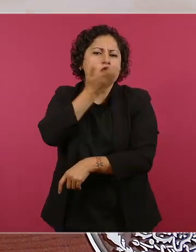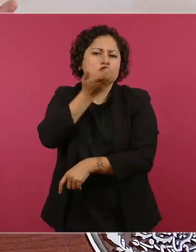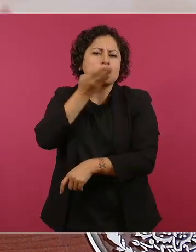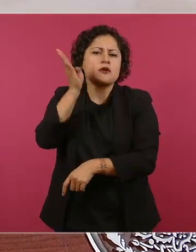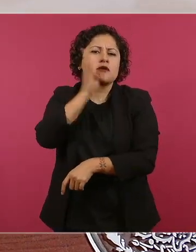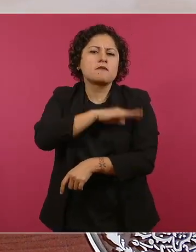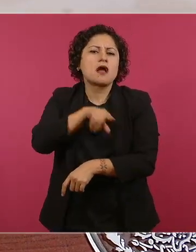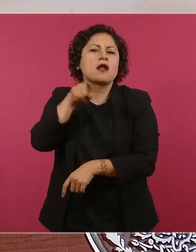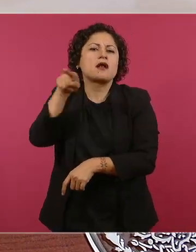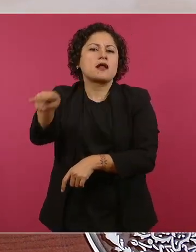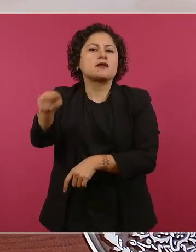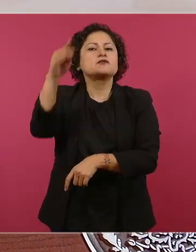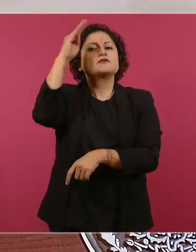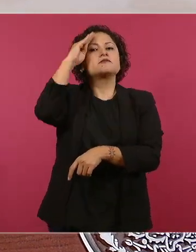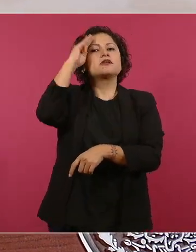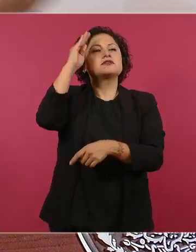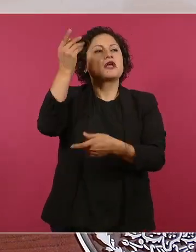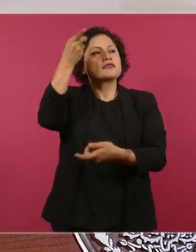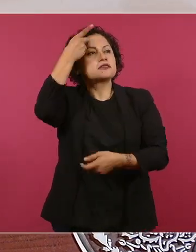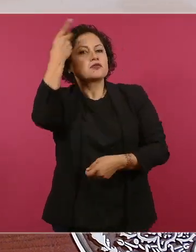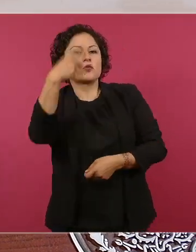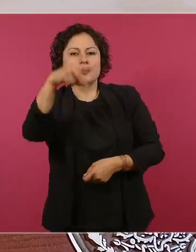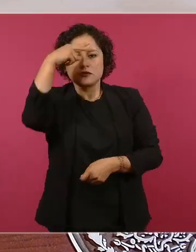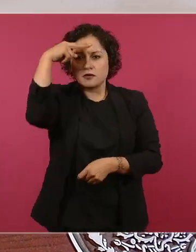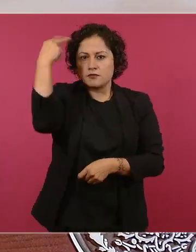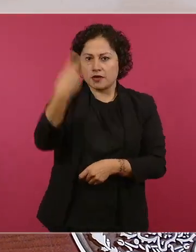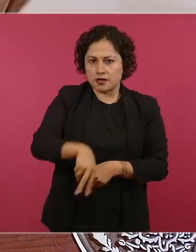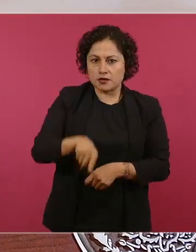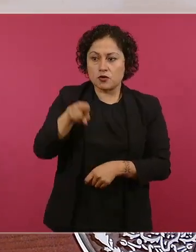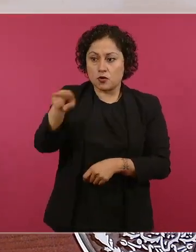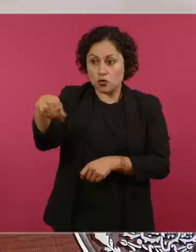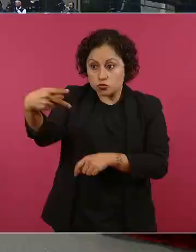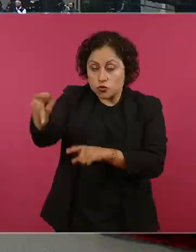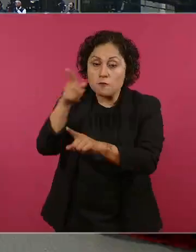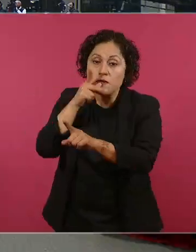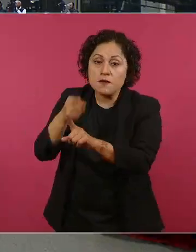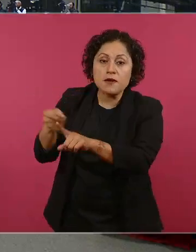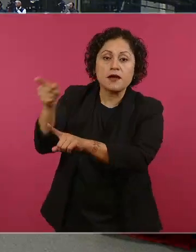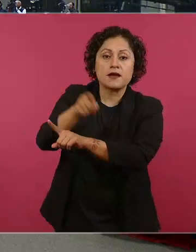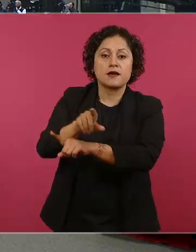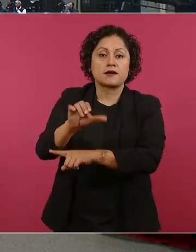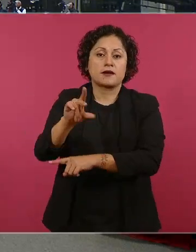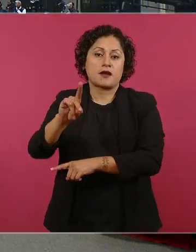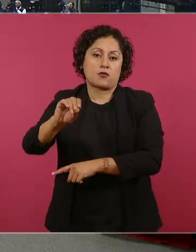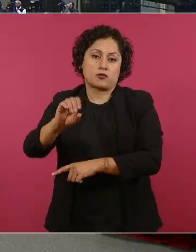Claudio X. González, papá, fue asesor económico de Salinas.